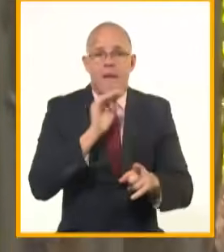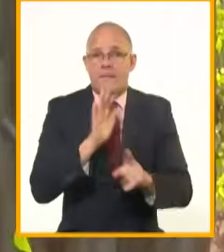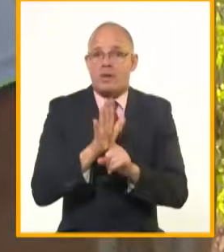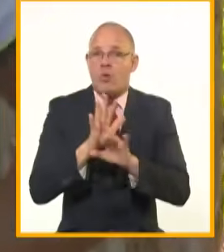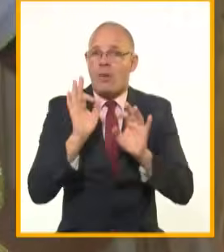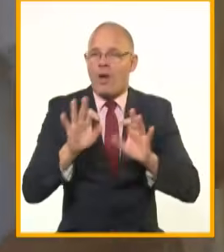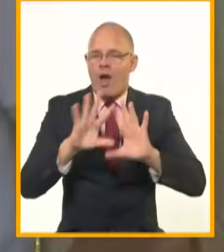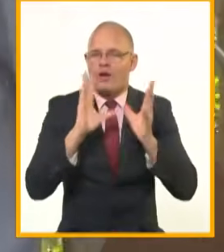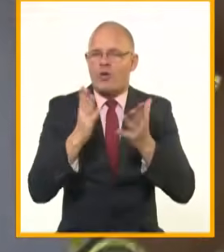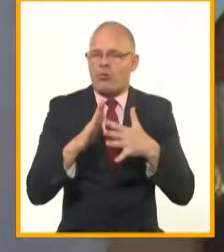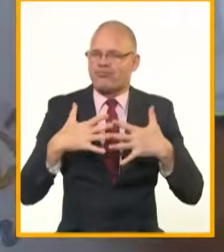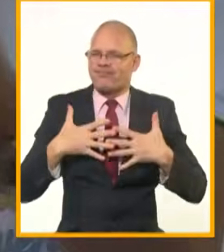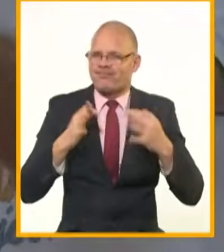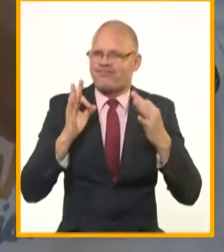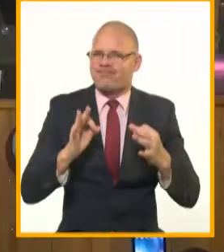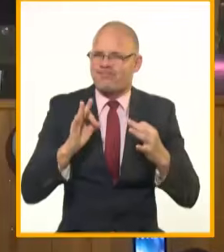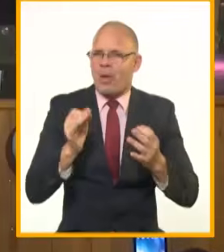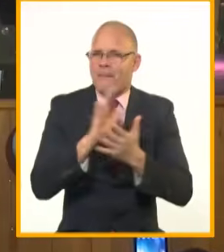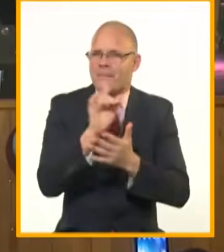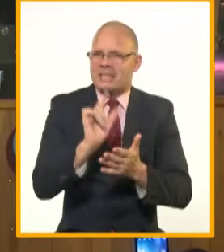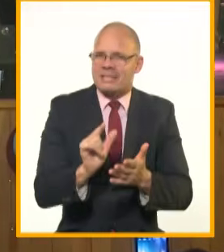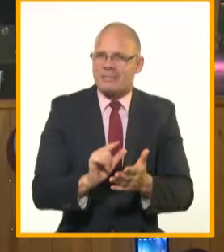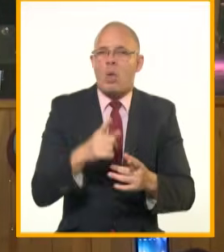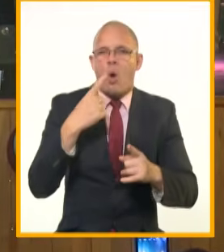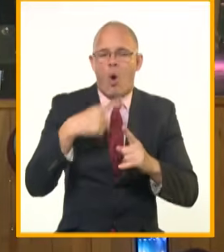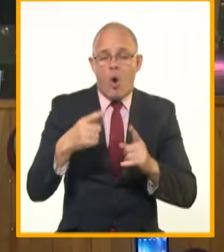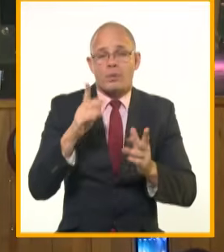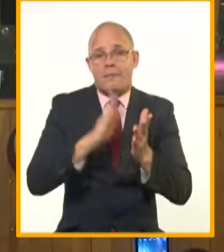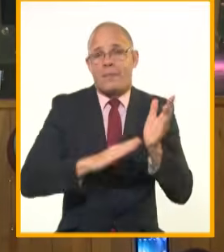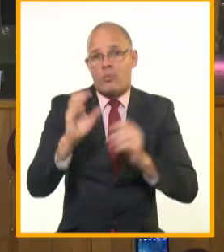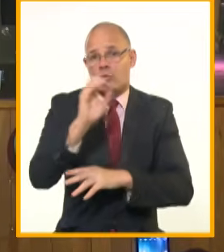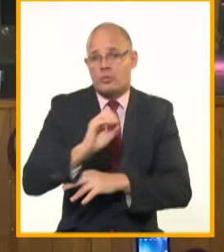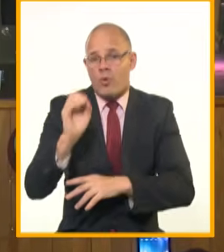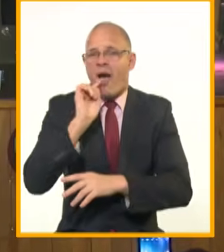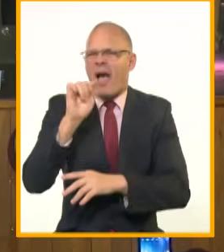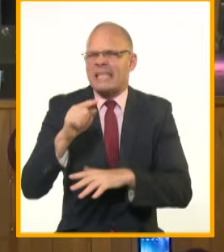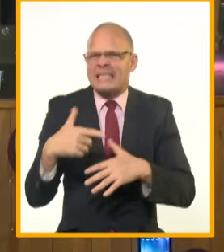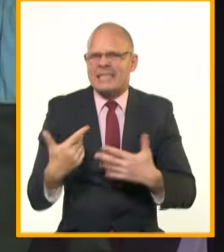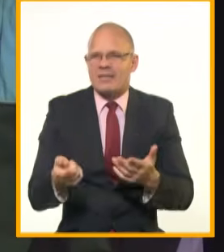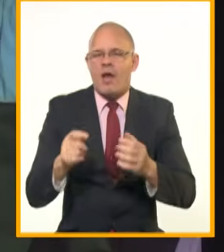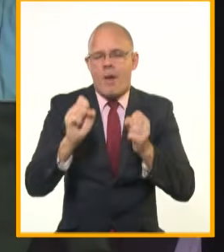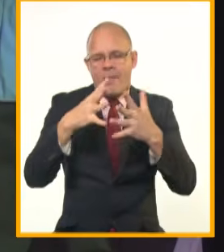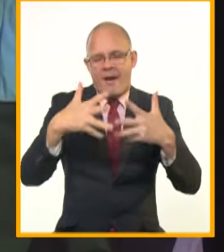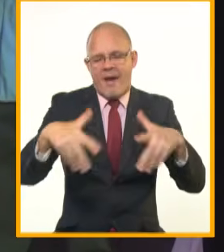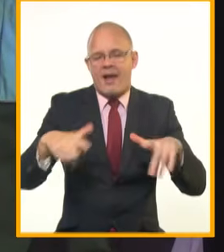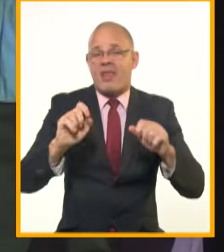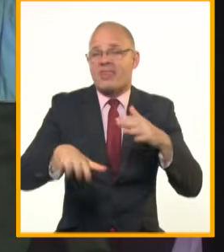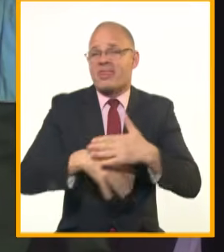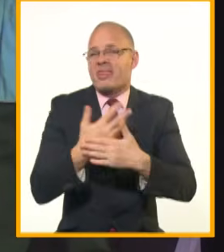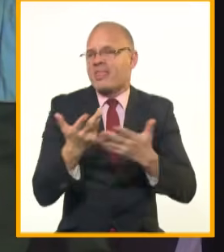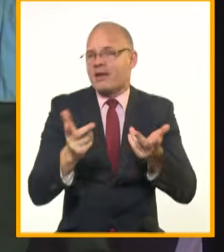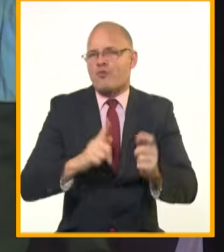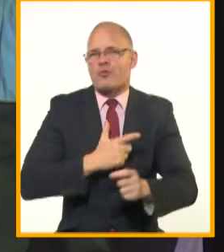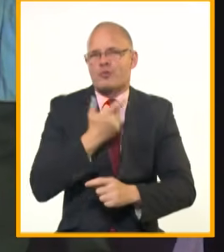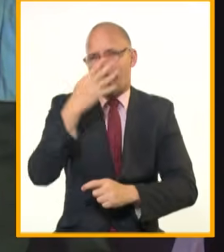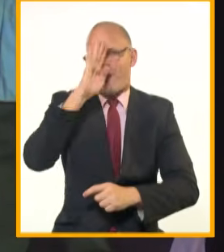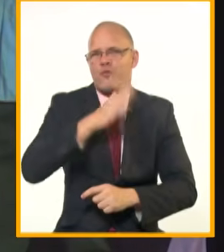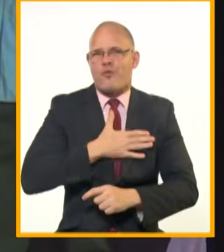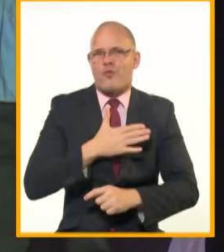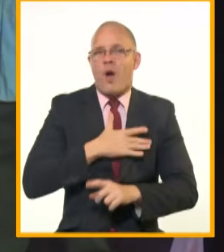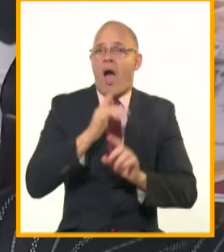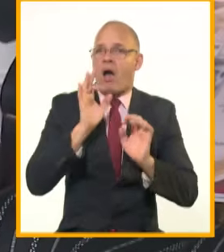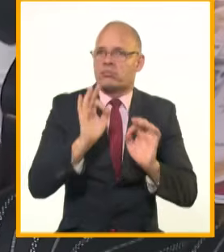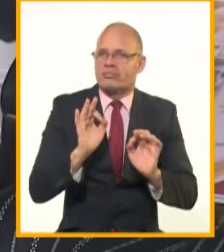la identidad. El clímax del año llegó en octubre con la majestuosa gala por el Día de la Cultura Cubana. Fue una puesta en escena